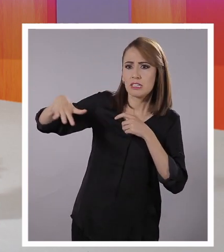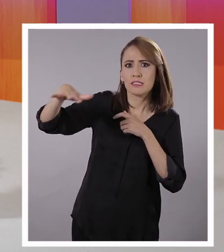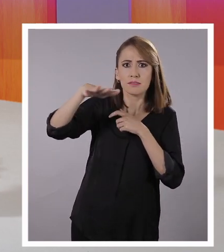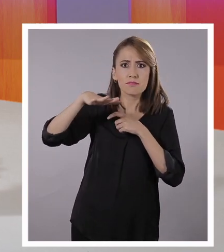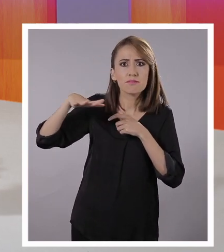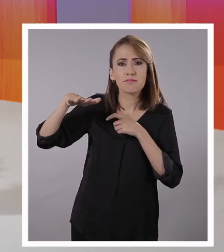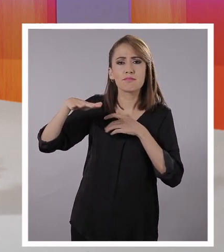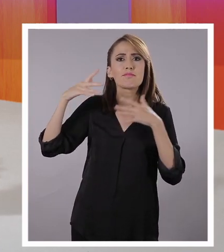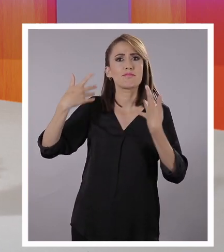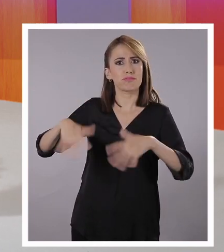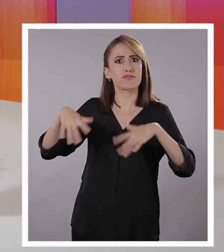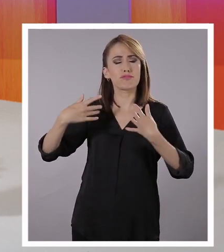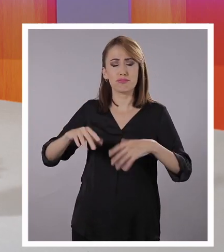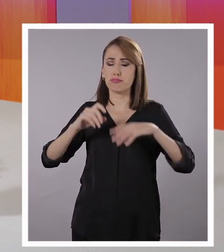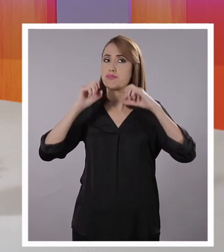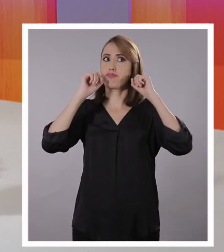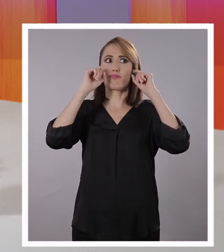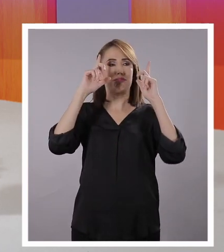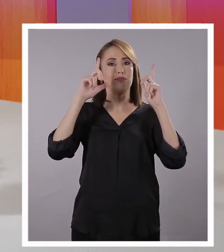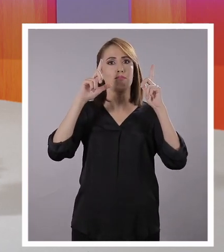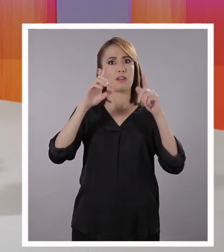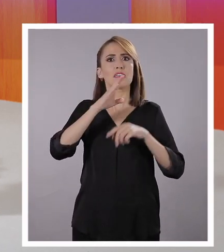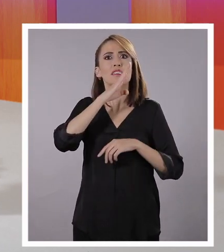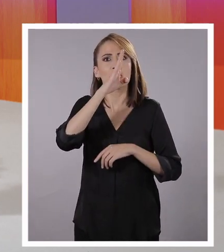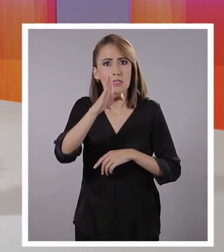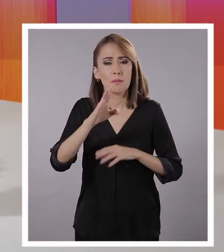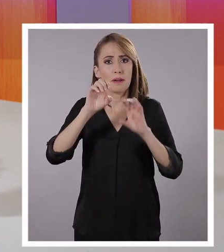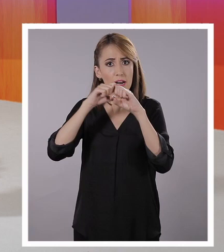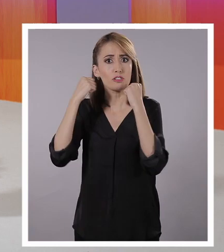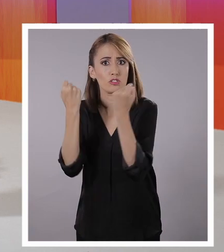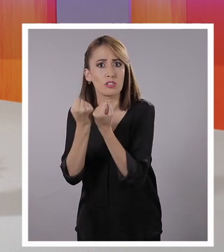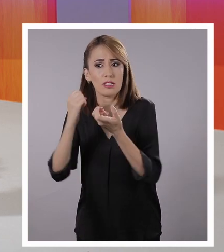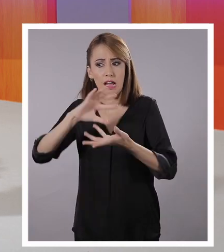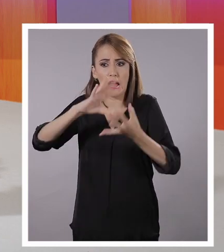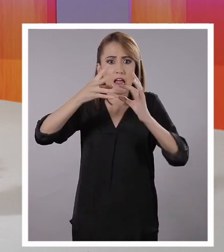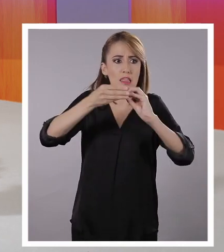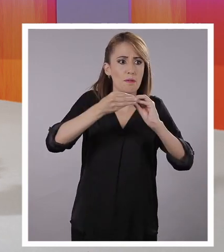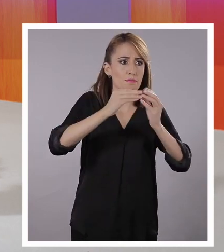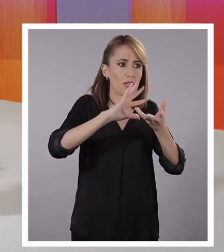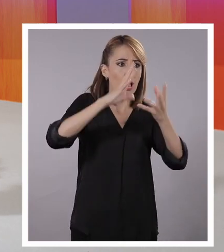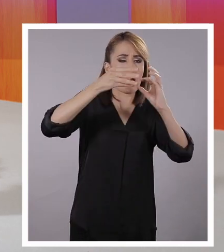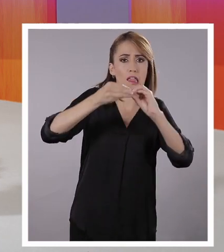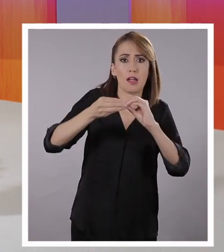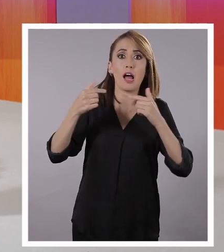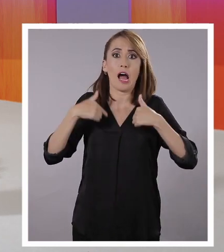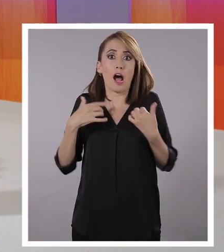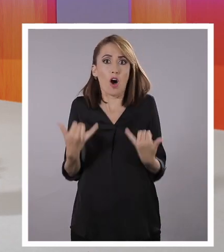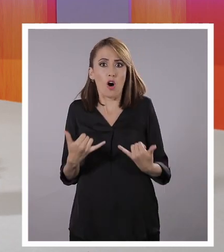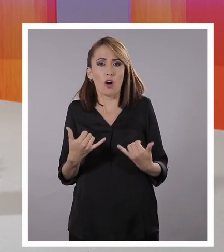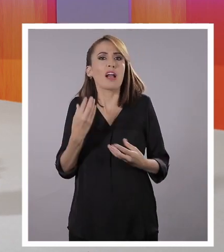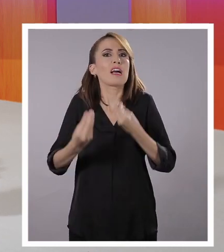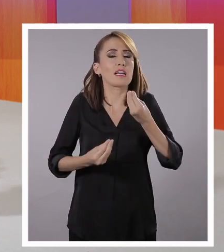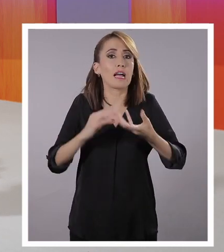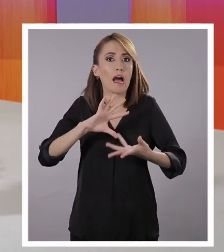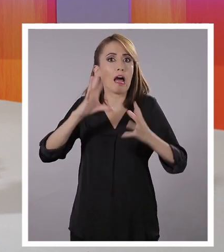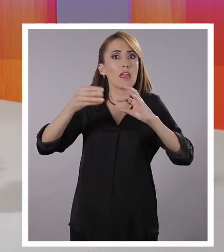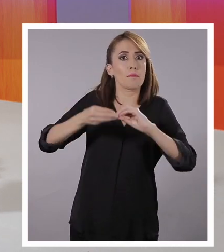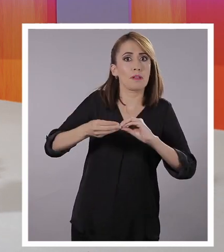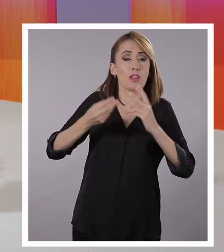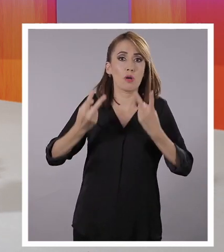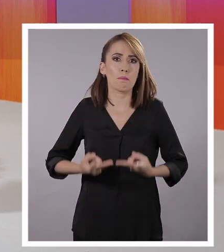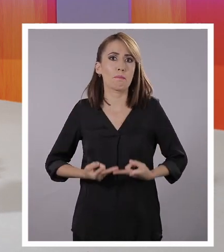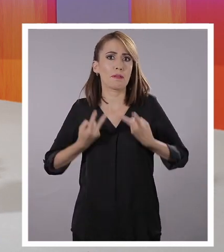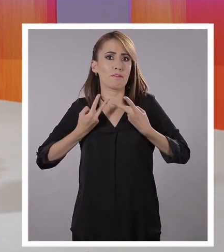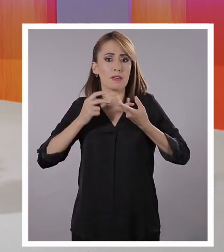Siempre se adapta a los cambios que hay. Por ejemplo, en este caso, nos hemos adaptado a la forma de vida a causa de la